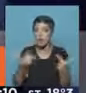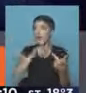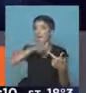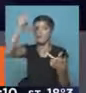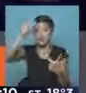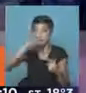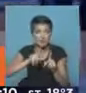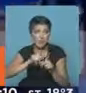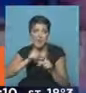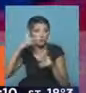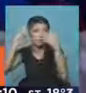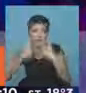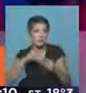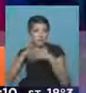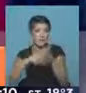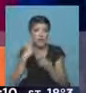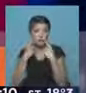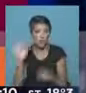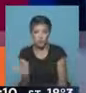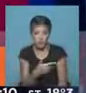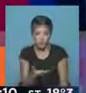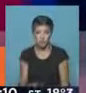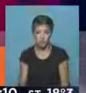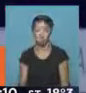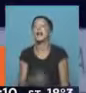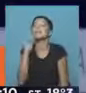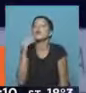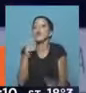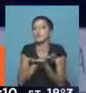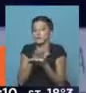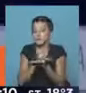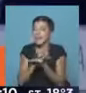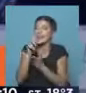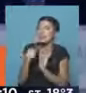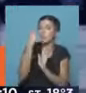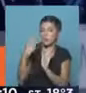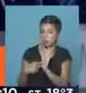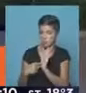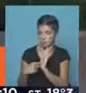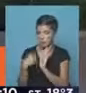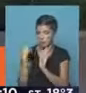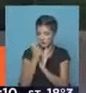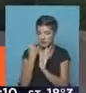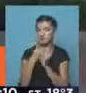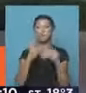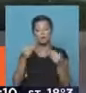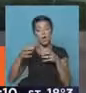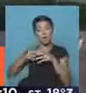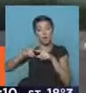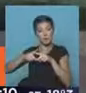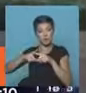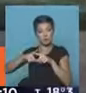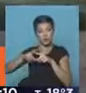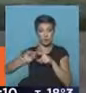Bueno, habrá que ver cómo se resuelve esto. Ese es el fondo de la cuestión. Los partidos tradicionales son tradicionales porque